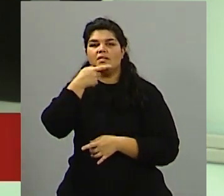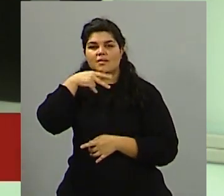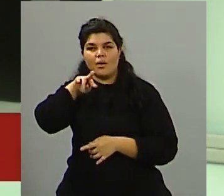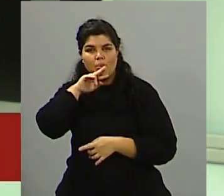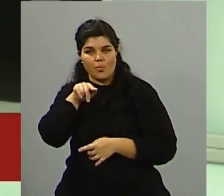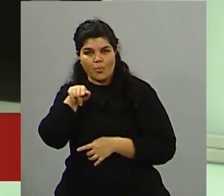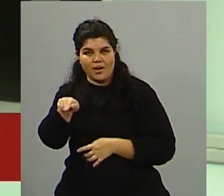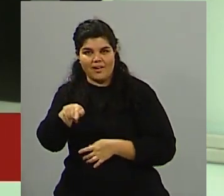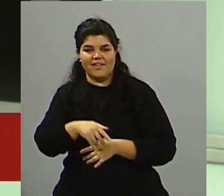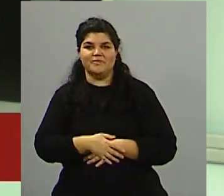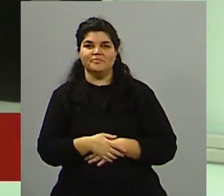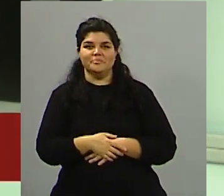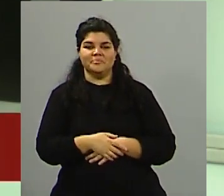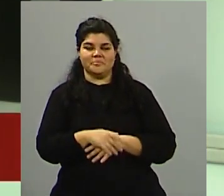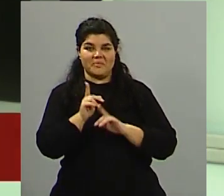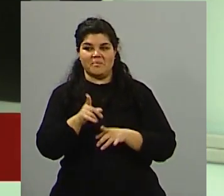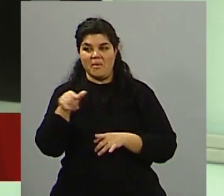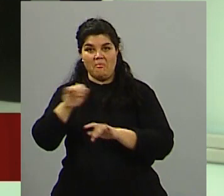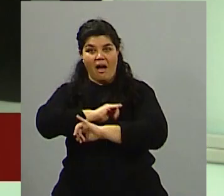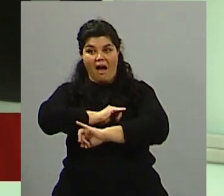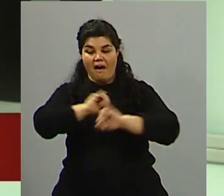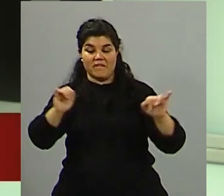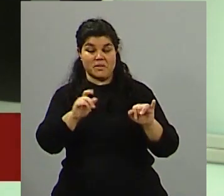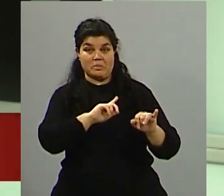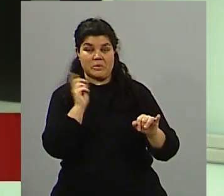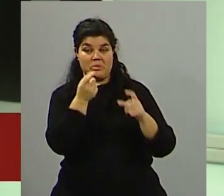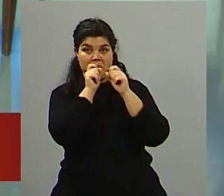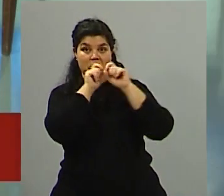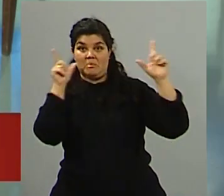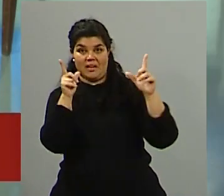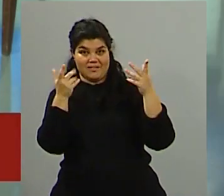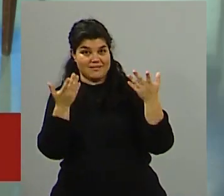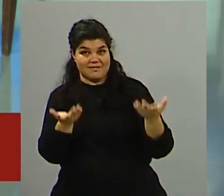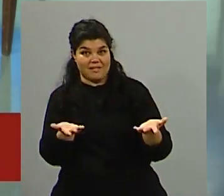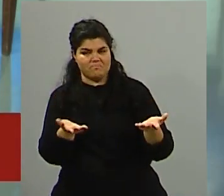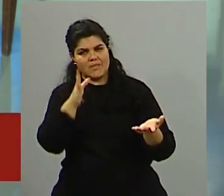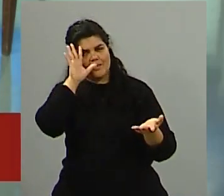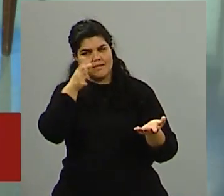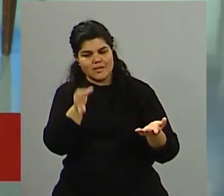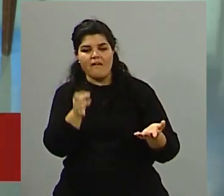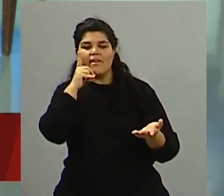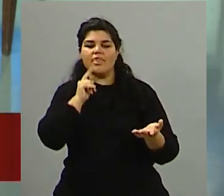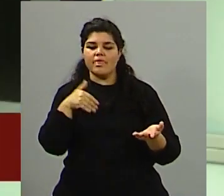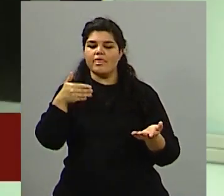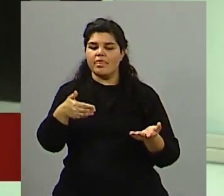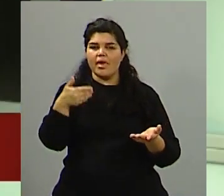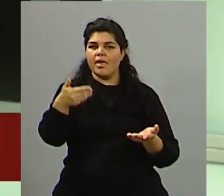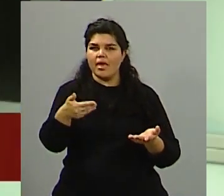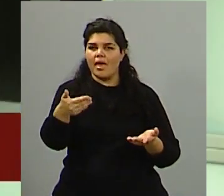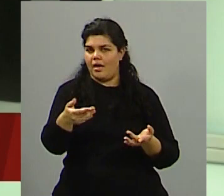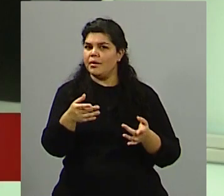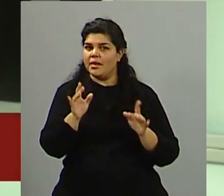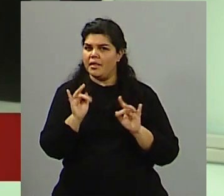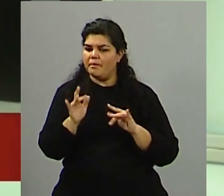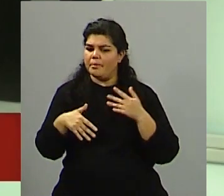estaba dando este anuncio que nos sorprendía porque, bueno, se sabía que eran jornadas muy intensas las que